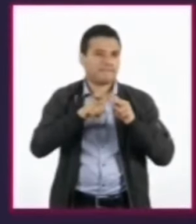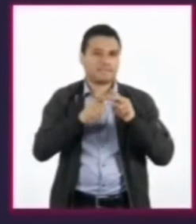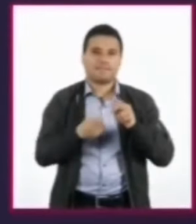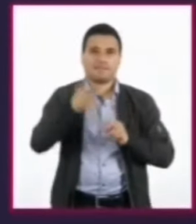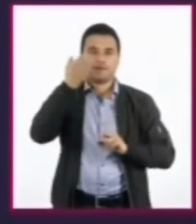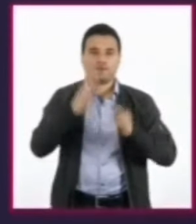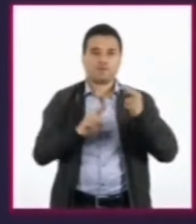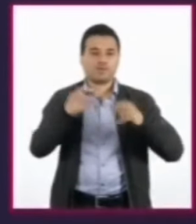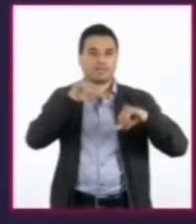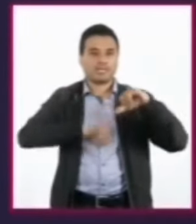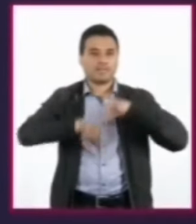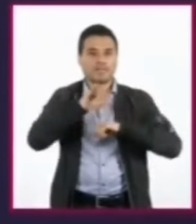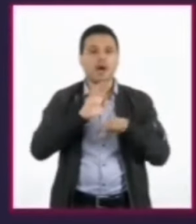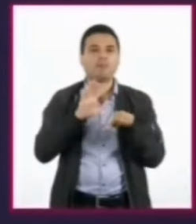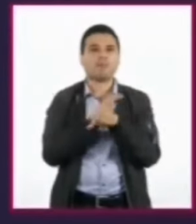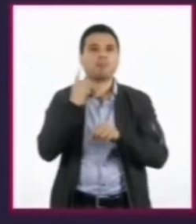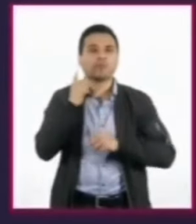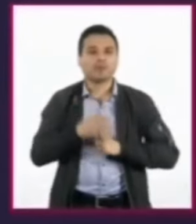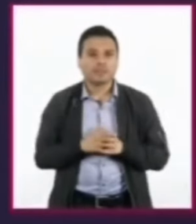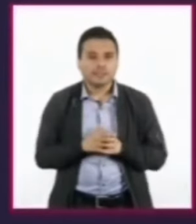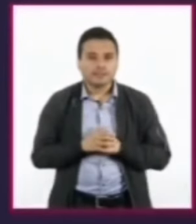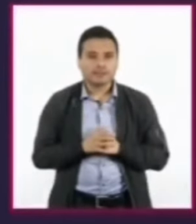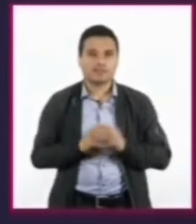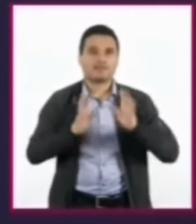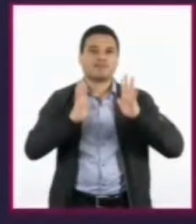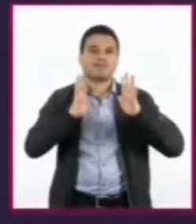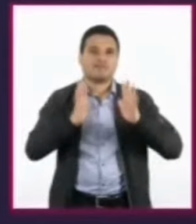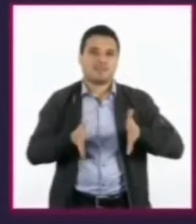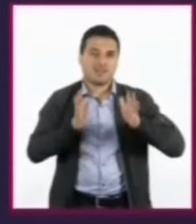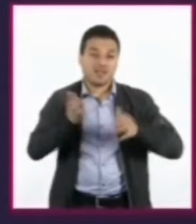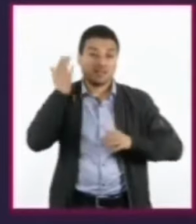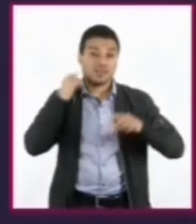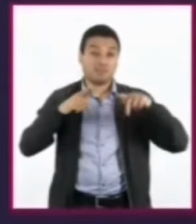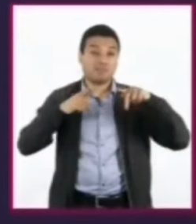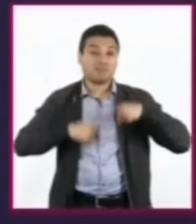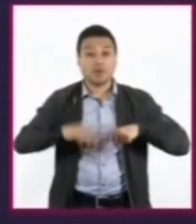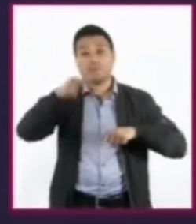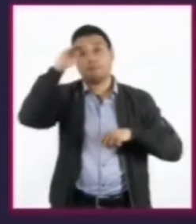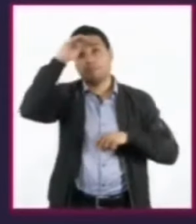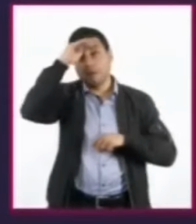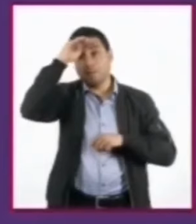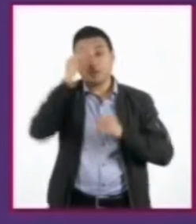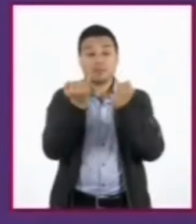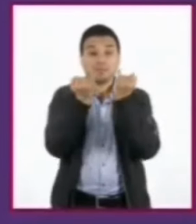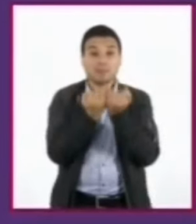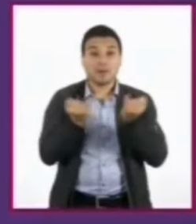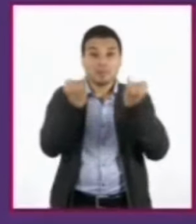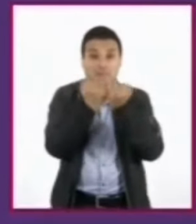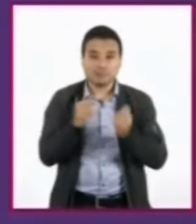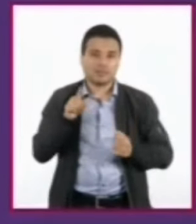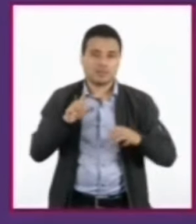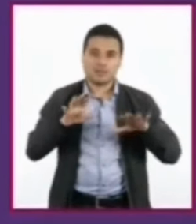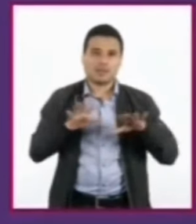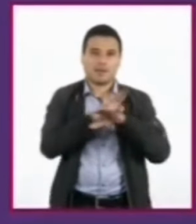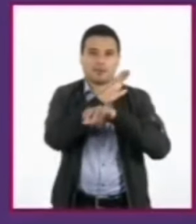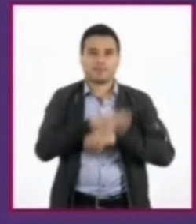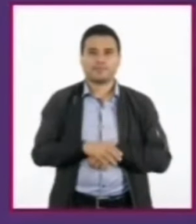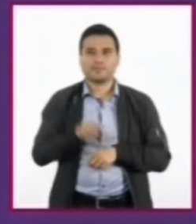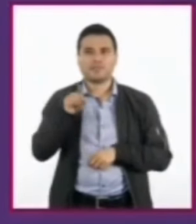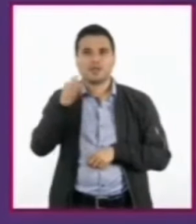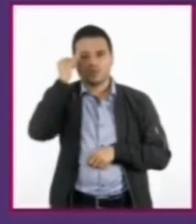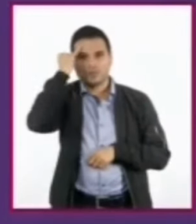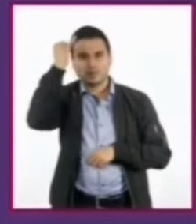pues consiguió dar una interpretación radical del pensamiento existente durante varios siglos. Aportaciones de